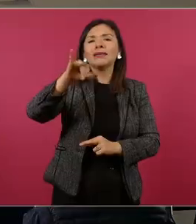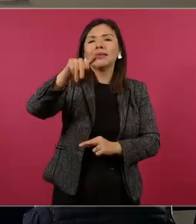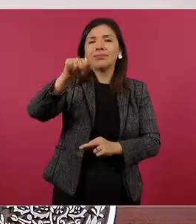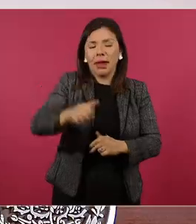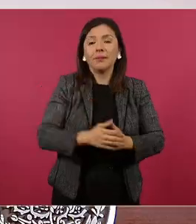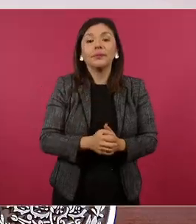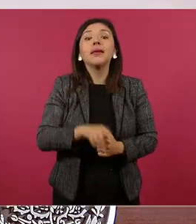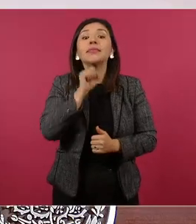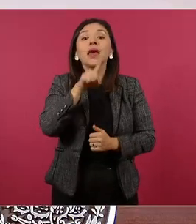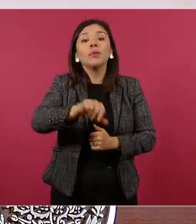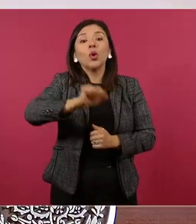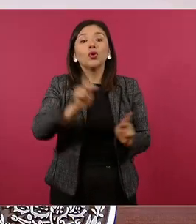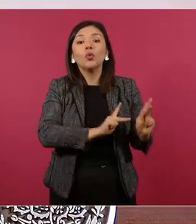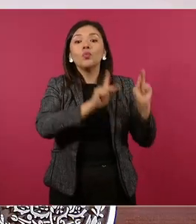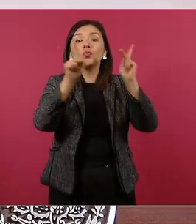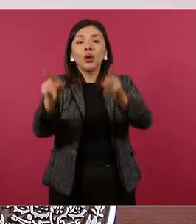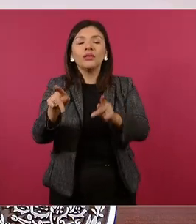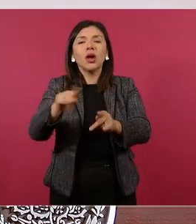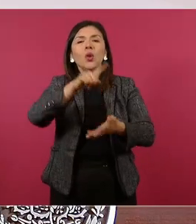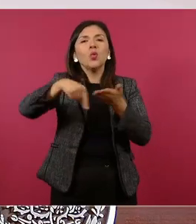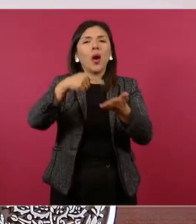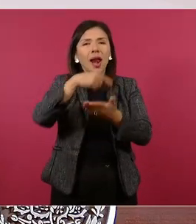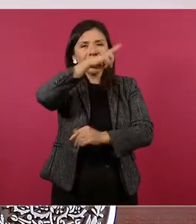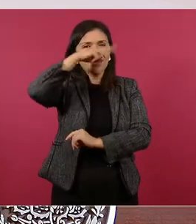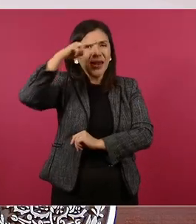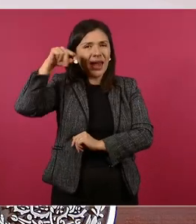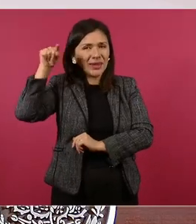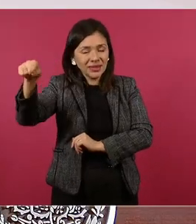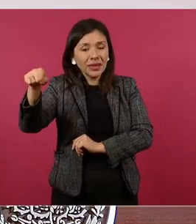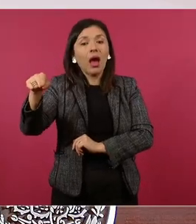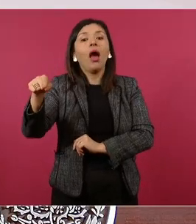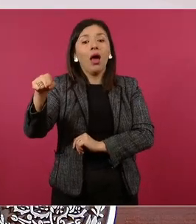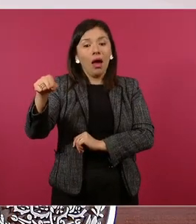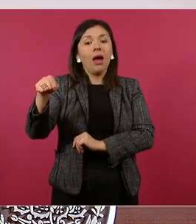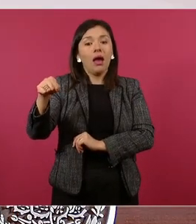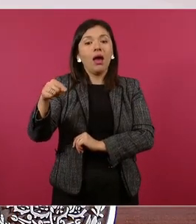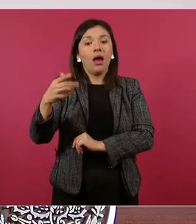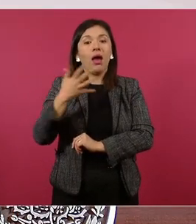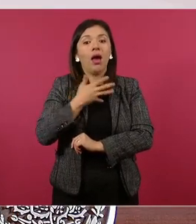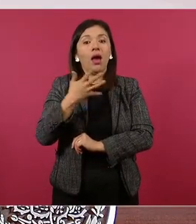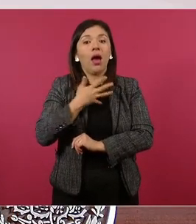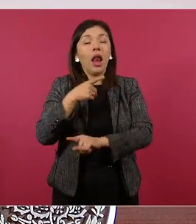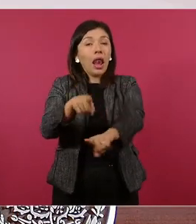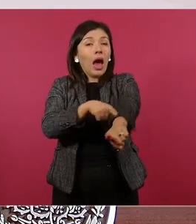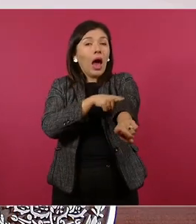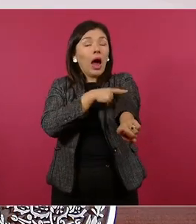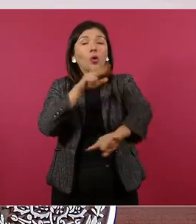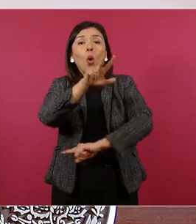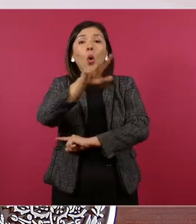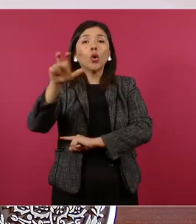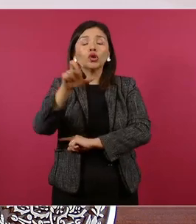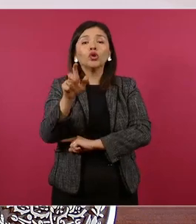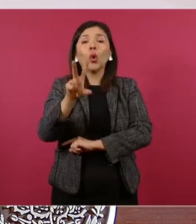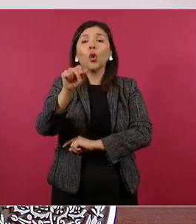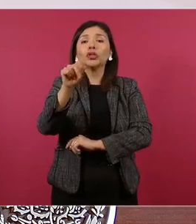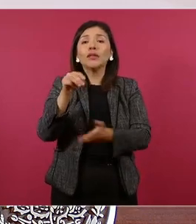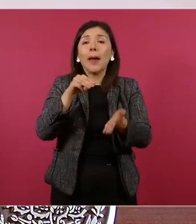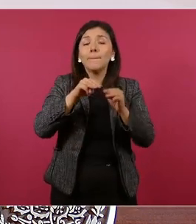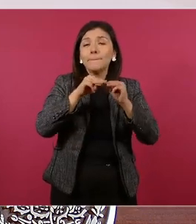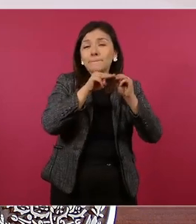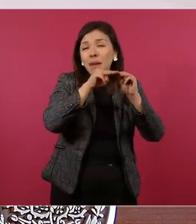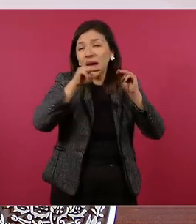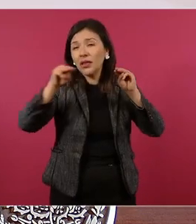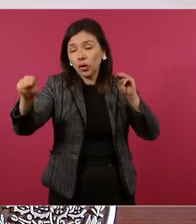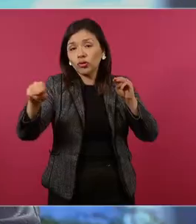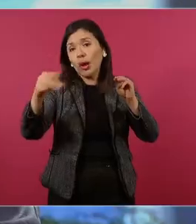destacaríamos el puente el 80 en narit tiene un un una longitud de 880 Met